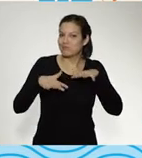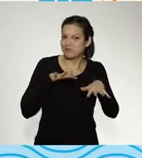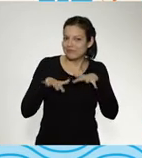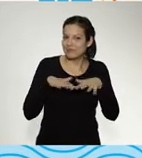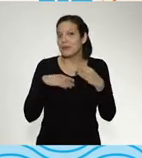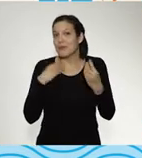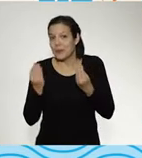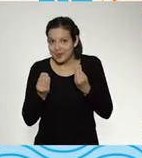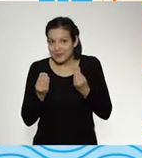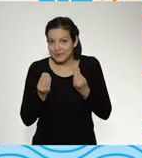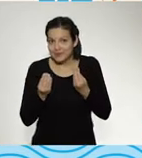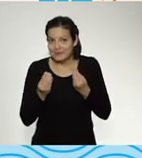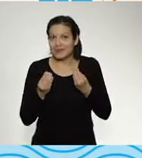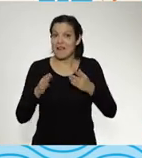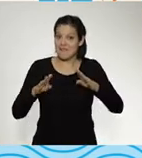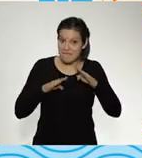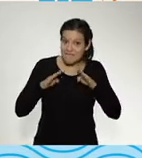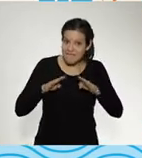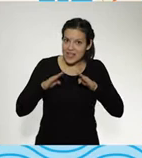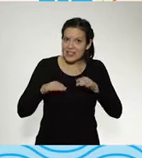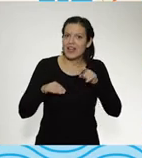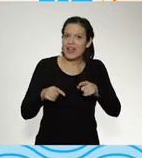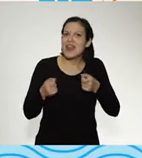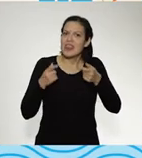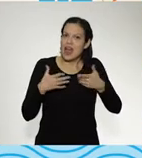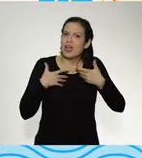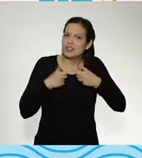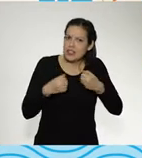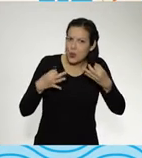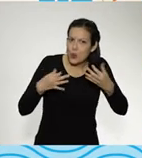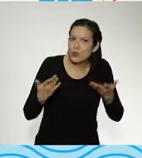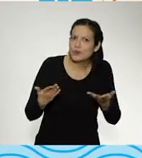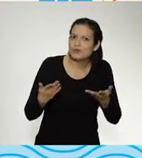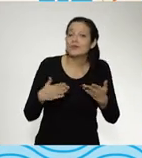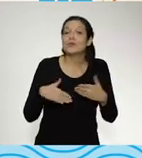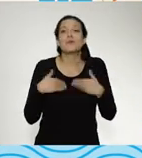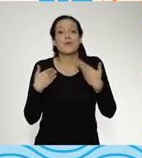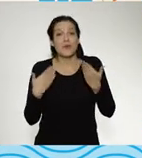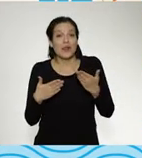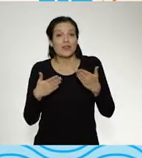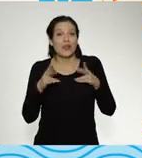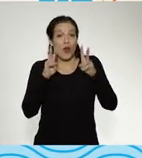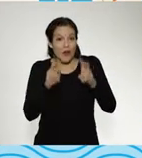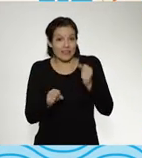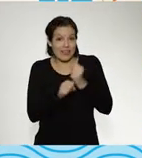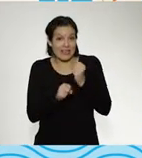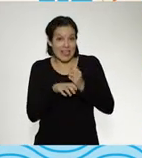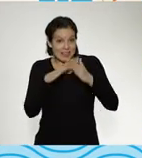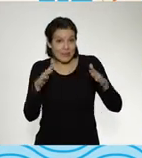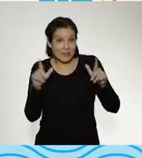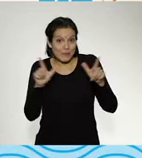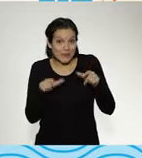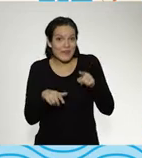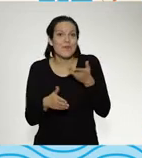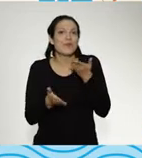qué? Porque la actividad física genera buena salud. Y es por eso que desde Contenidos en Casa TV